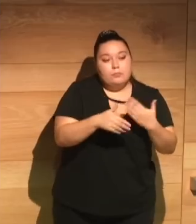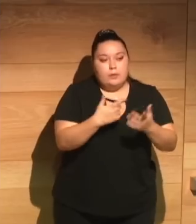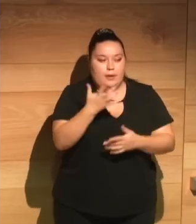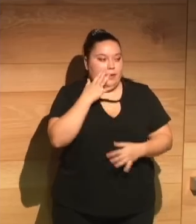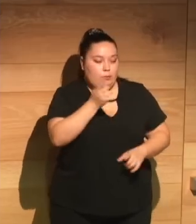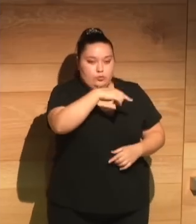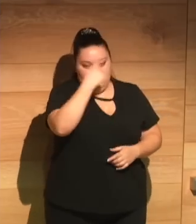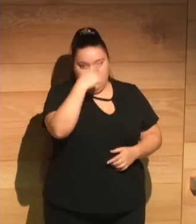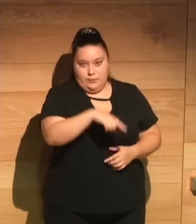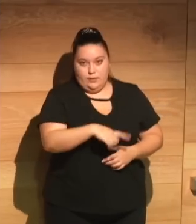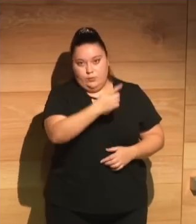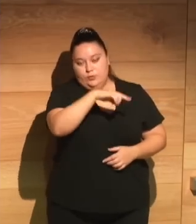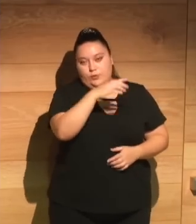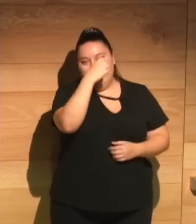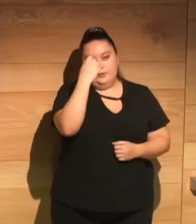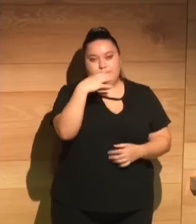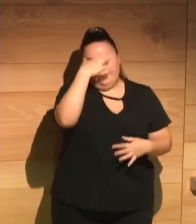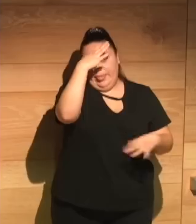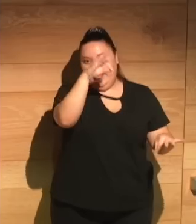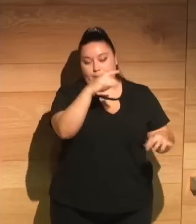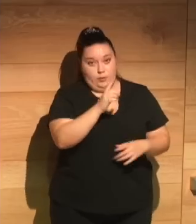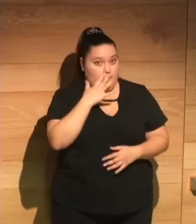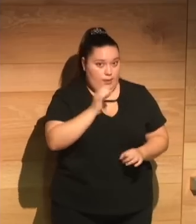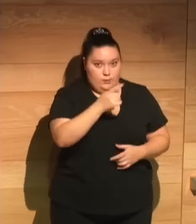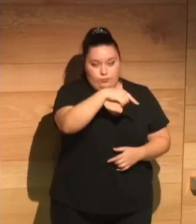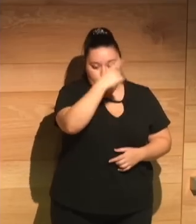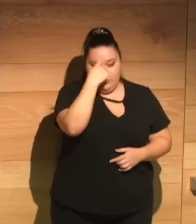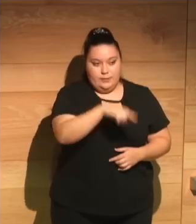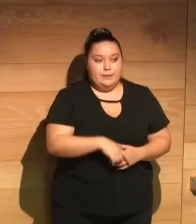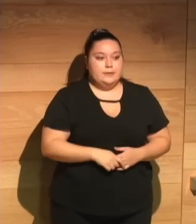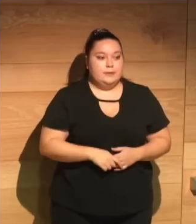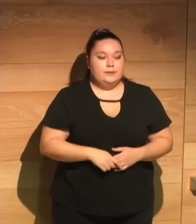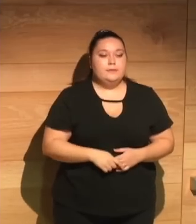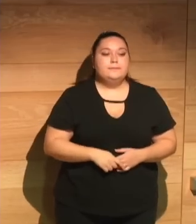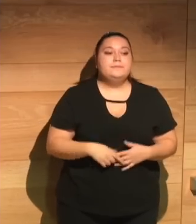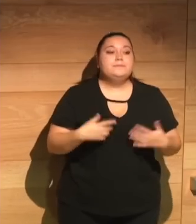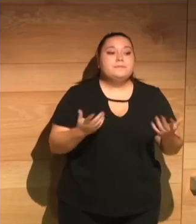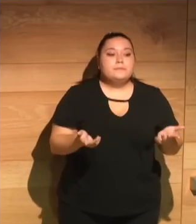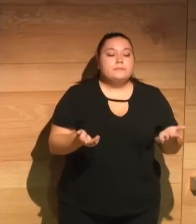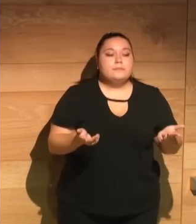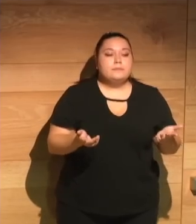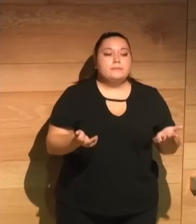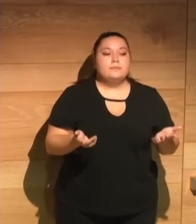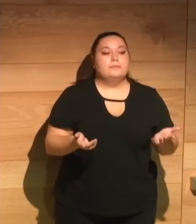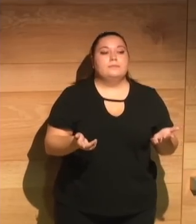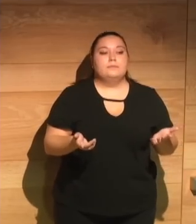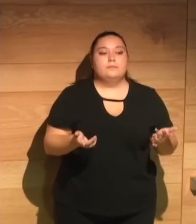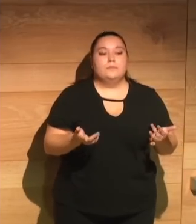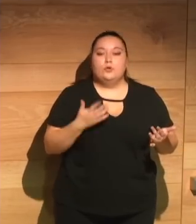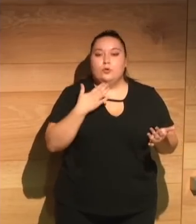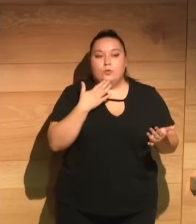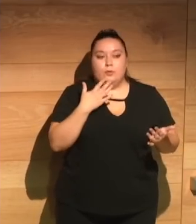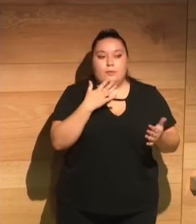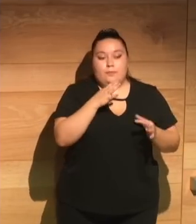lo sabéis perfectamente, aunque os estéis haciendo los tontos. No. Todo eso nos conduce efectivamente a esa jornada mágica